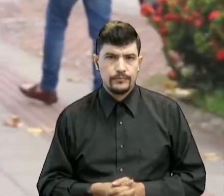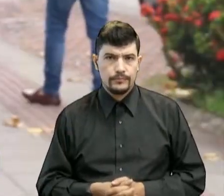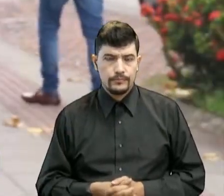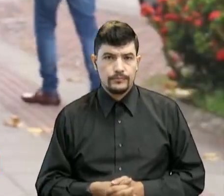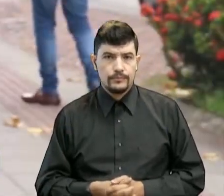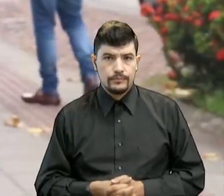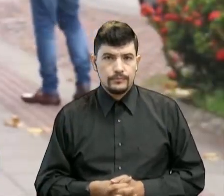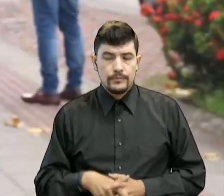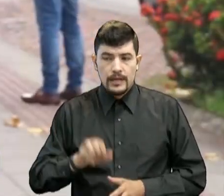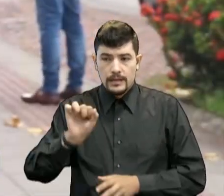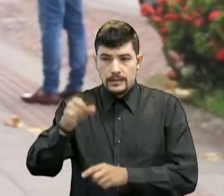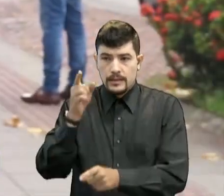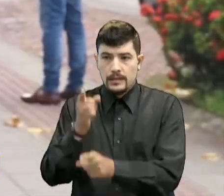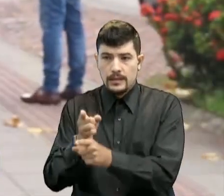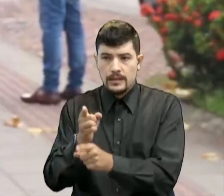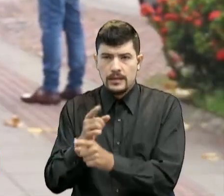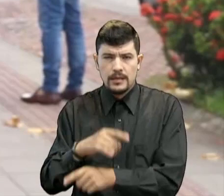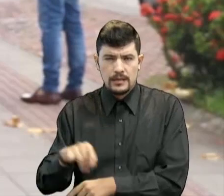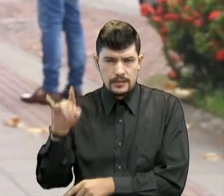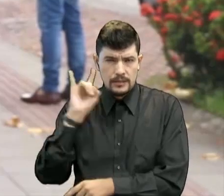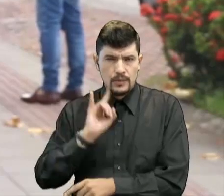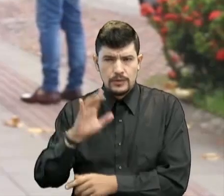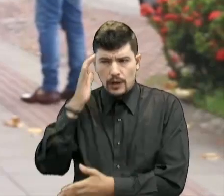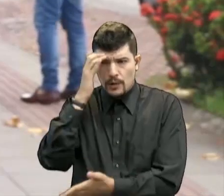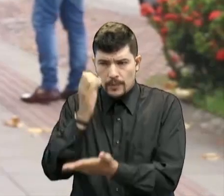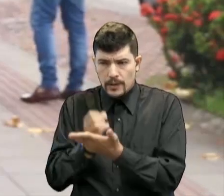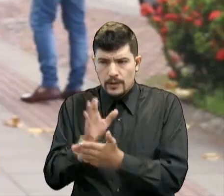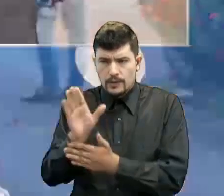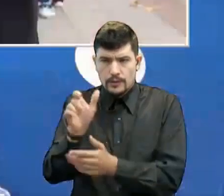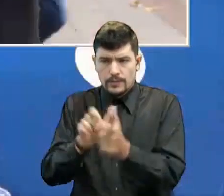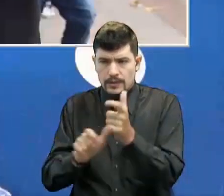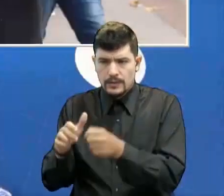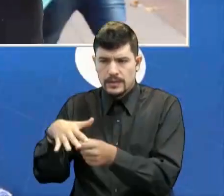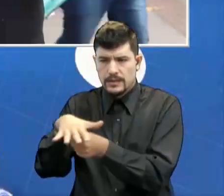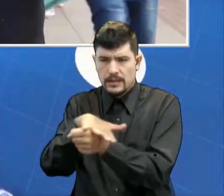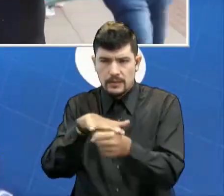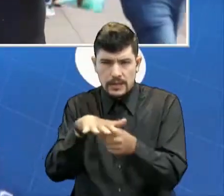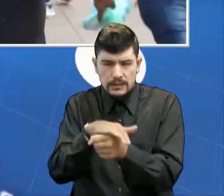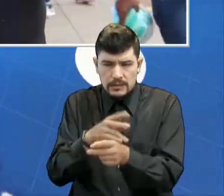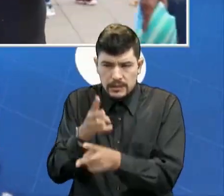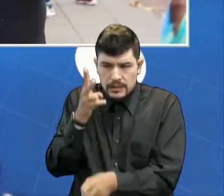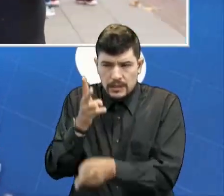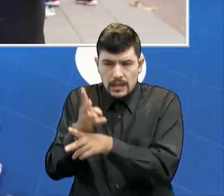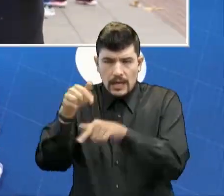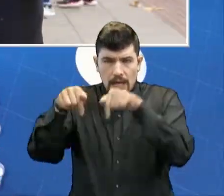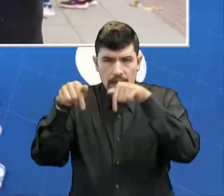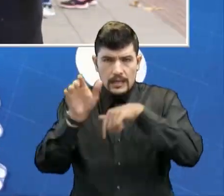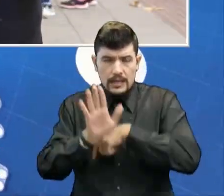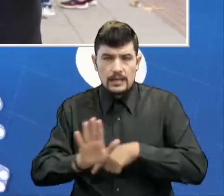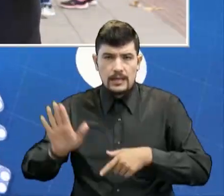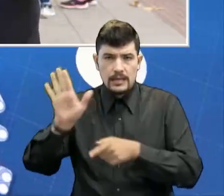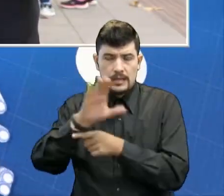Bueno, muy bien, ahí escuchábamos las opiniones de las personas frente a esta ola de inseguridad que se viene registrando